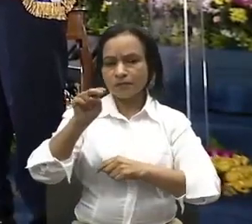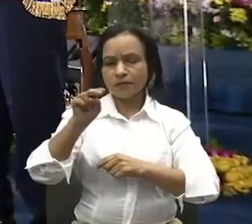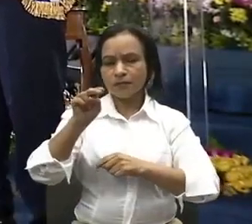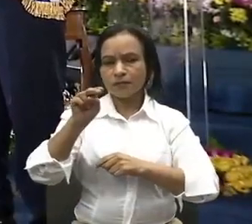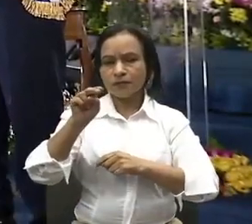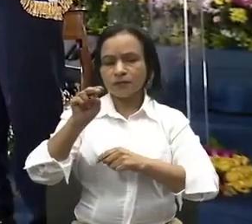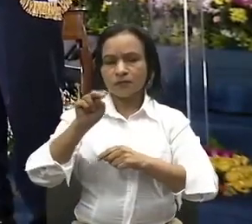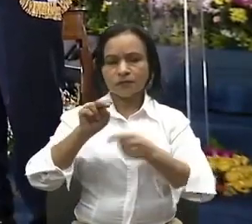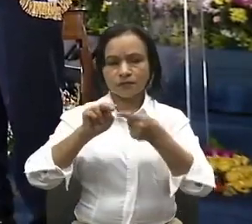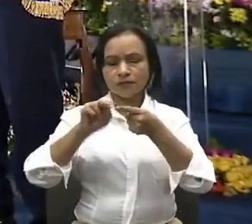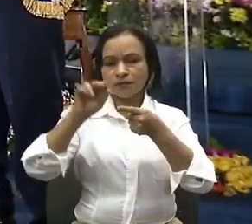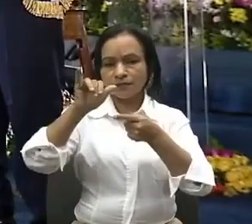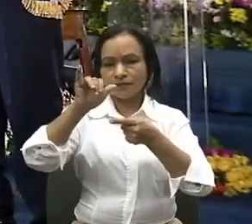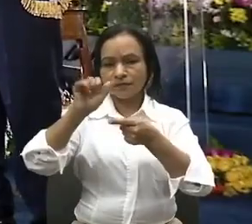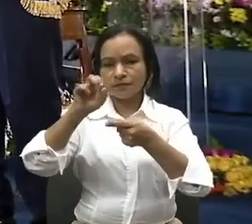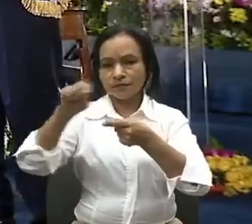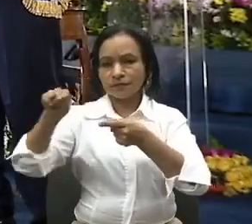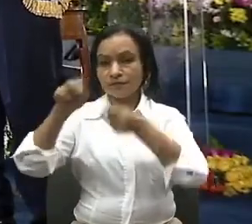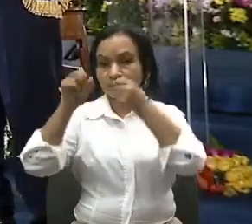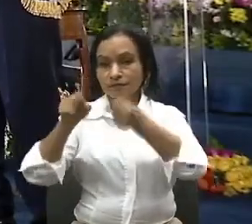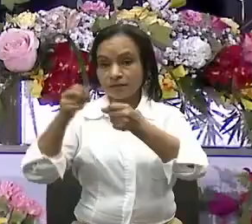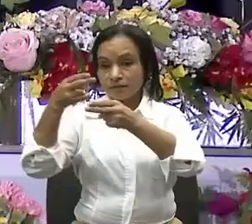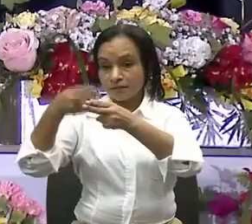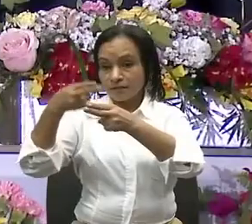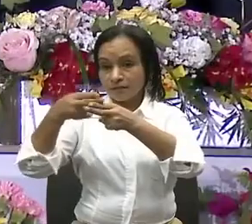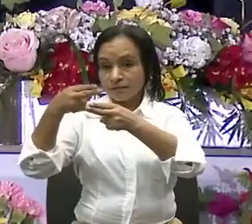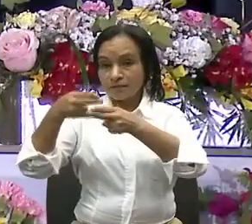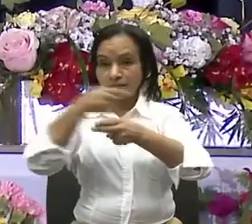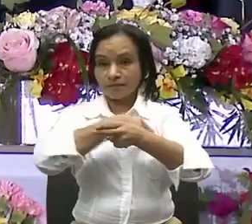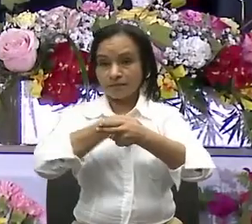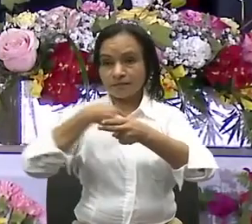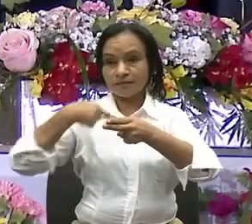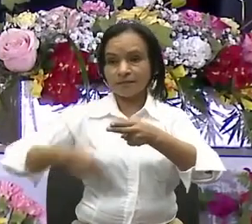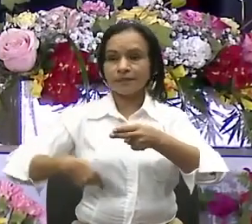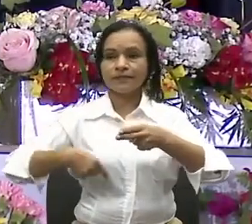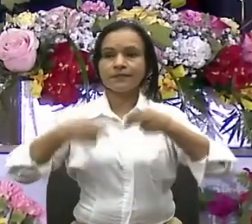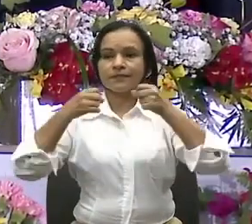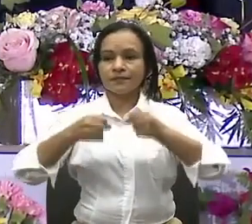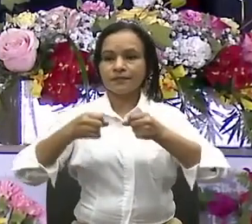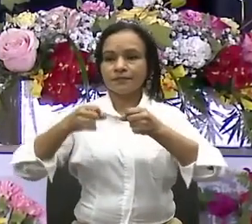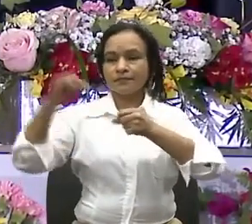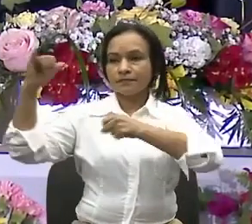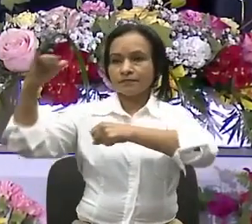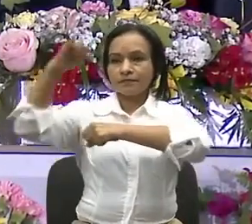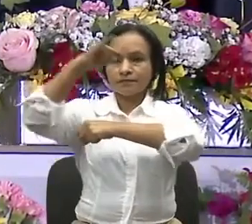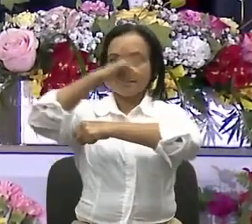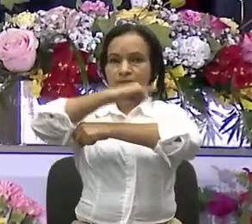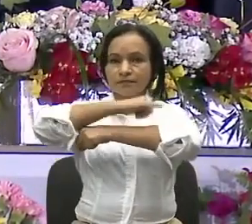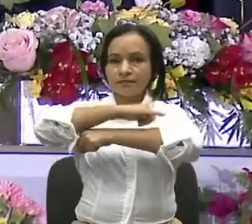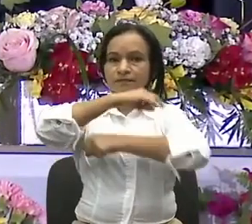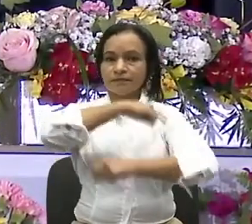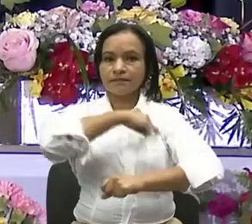Xiao Yanming, el compañero que está aquí con nosotros, que es el enviado del presidente de China.